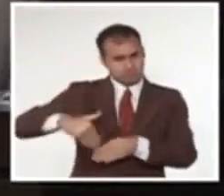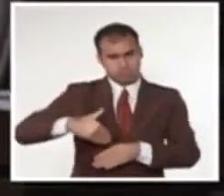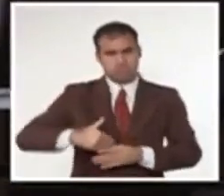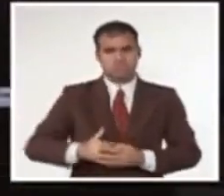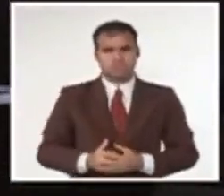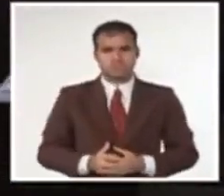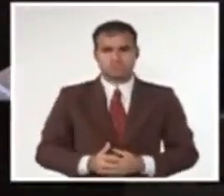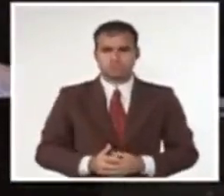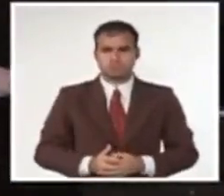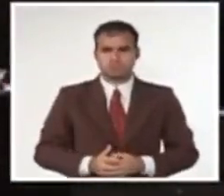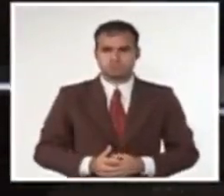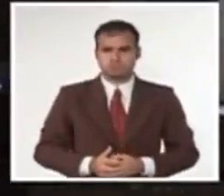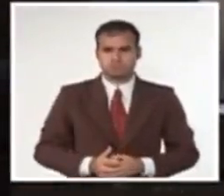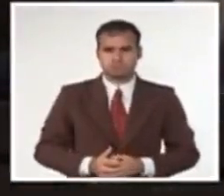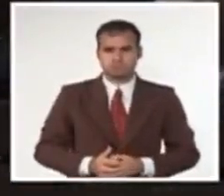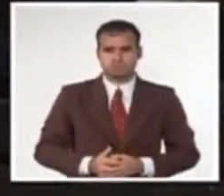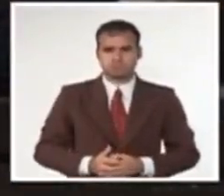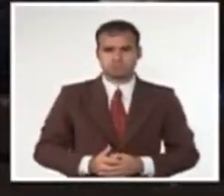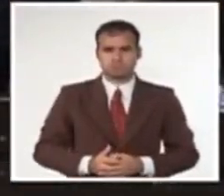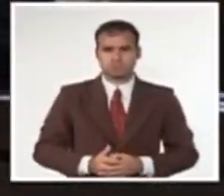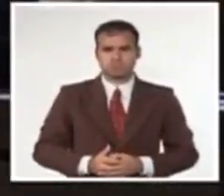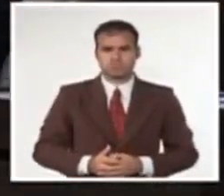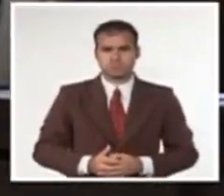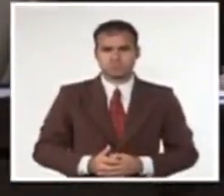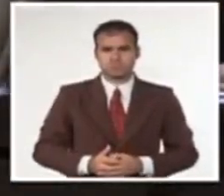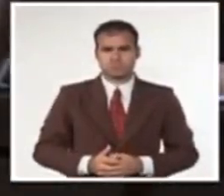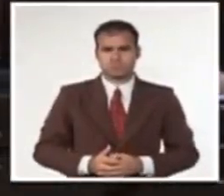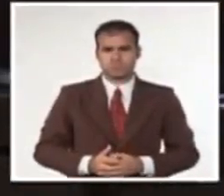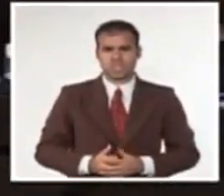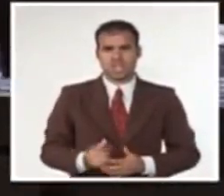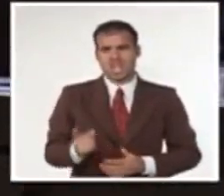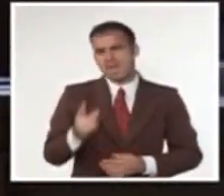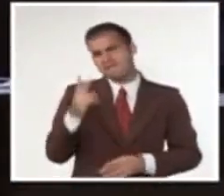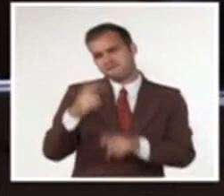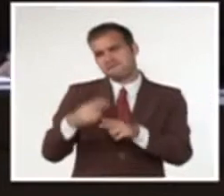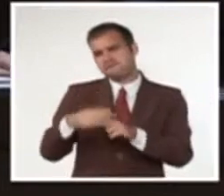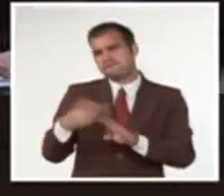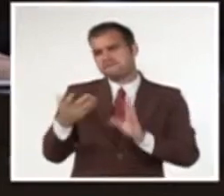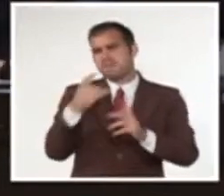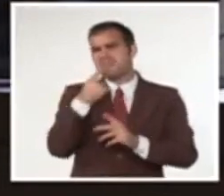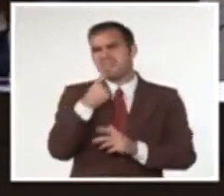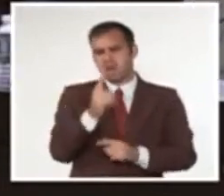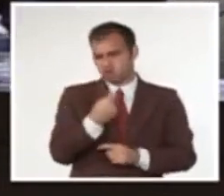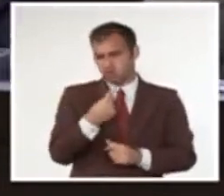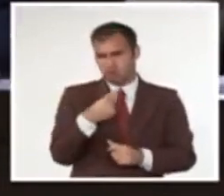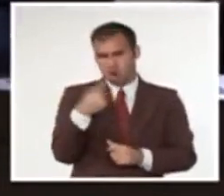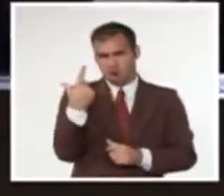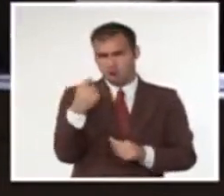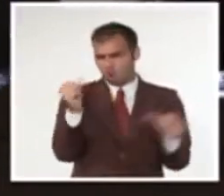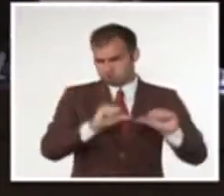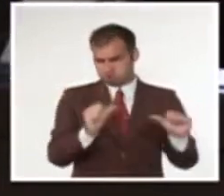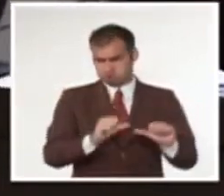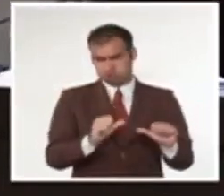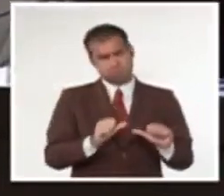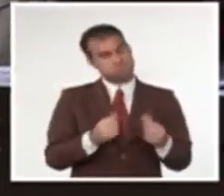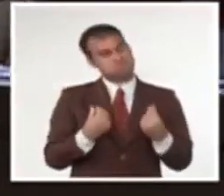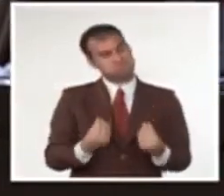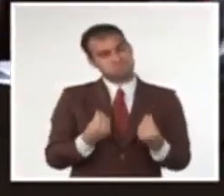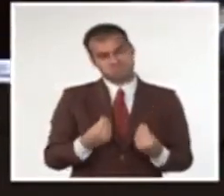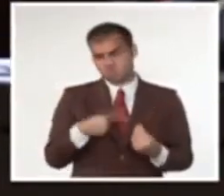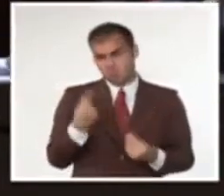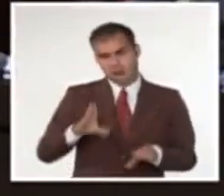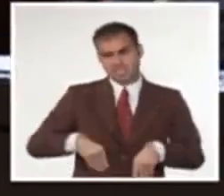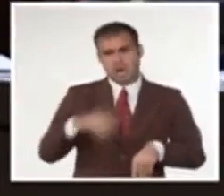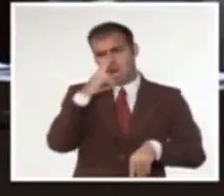una dictadura. Rechazamos categóricamente esos términos con los que tratan de ponerle etiquetas a